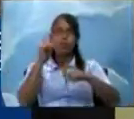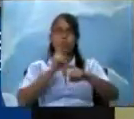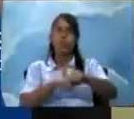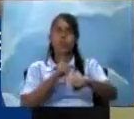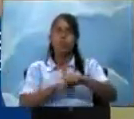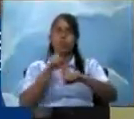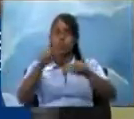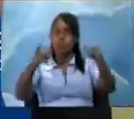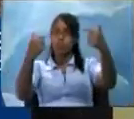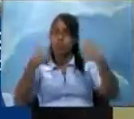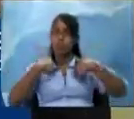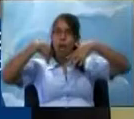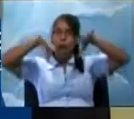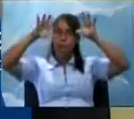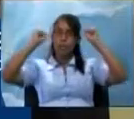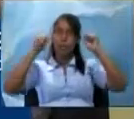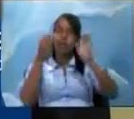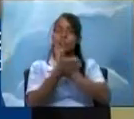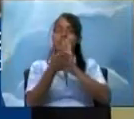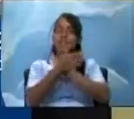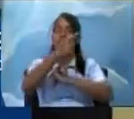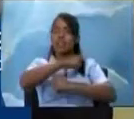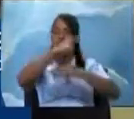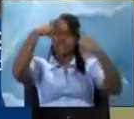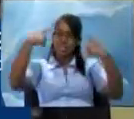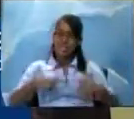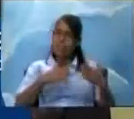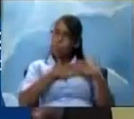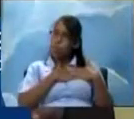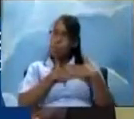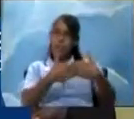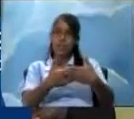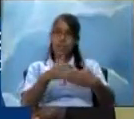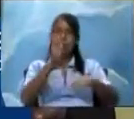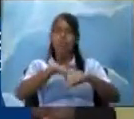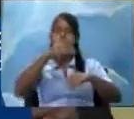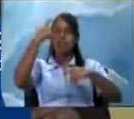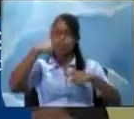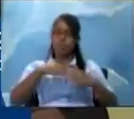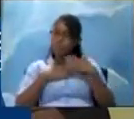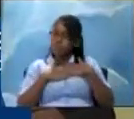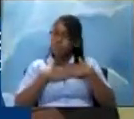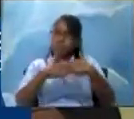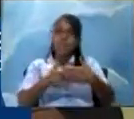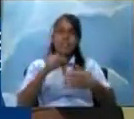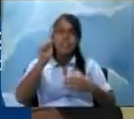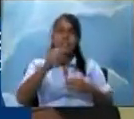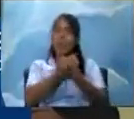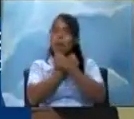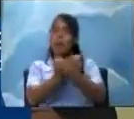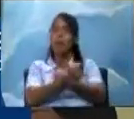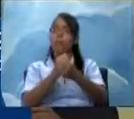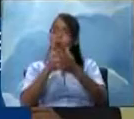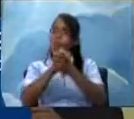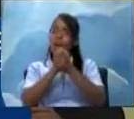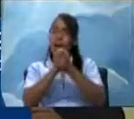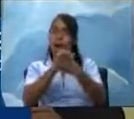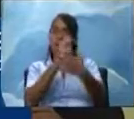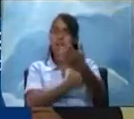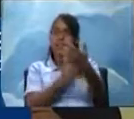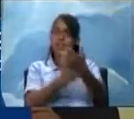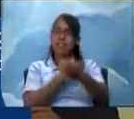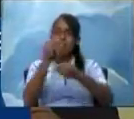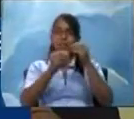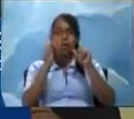tiempos usted y yo aprendamos el significado de ser humanitario. Porque si somos humanitarios, si amamos al prójimo,